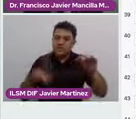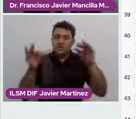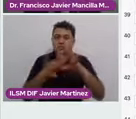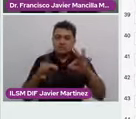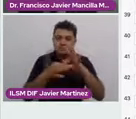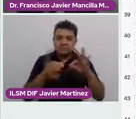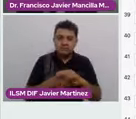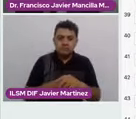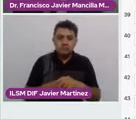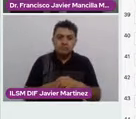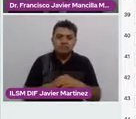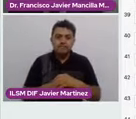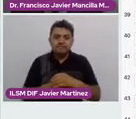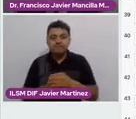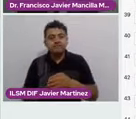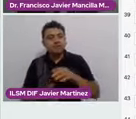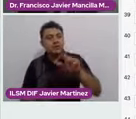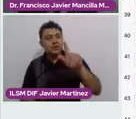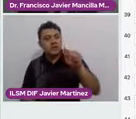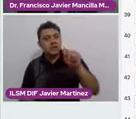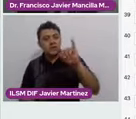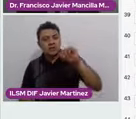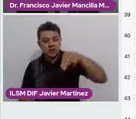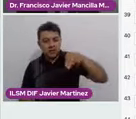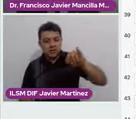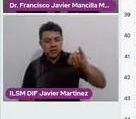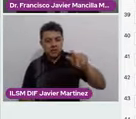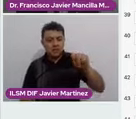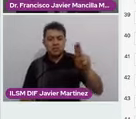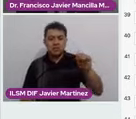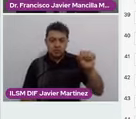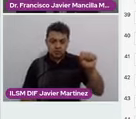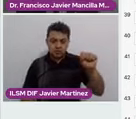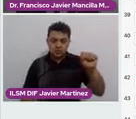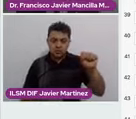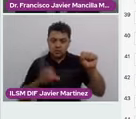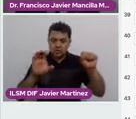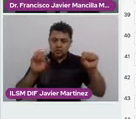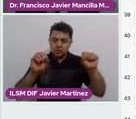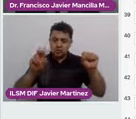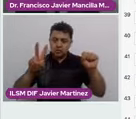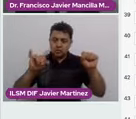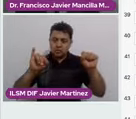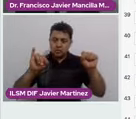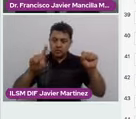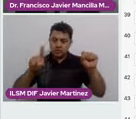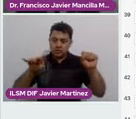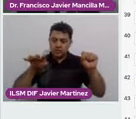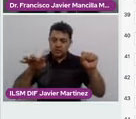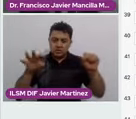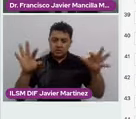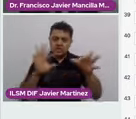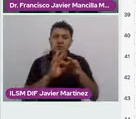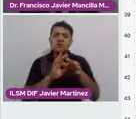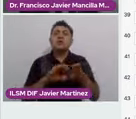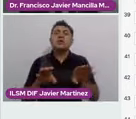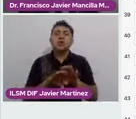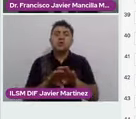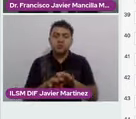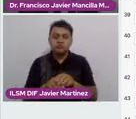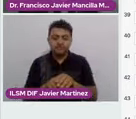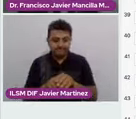Tinnitus y COVID, bueno, como les mencionaba de manera inicial, pues en esta última ola, uno de los efectos, uno